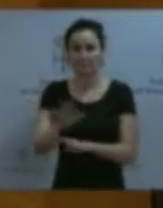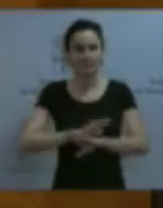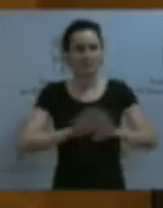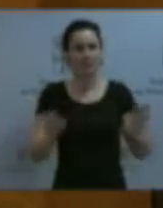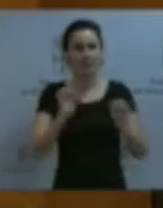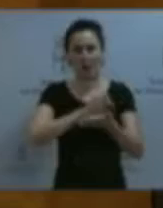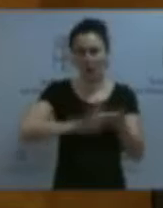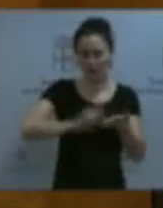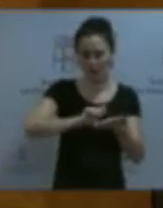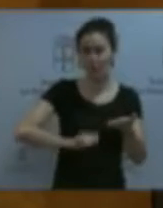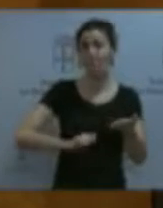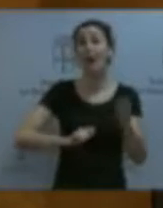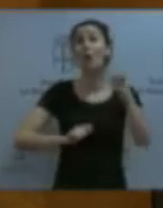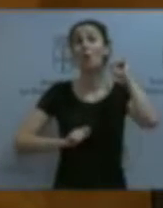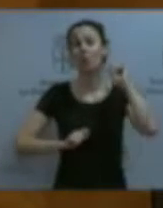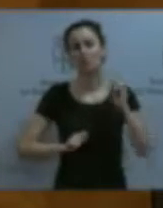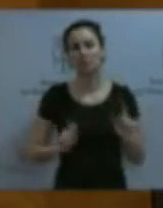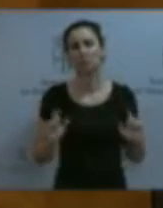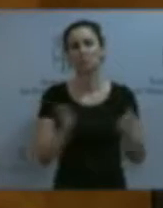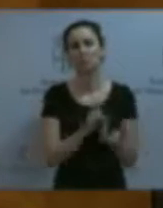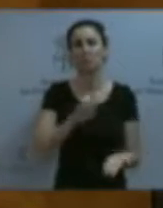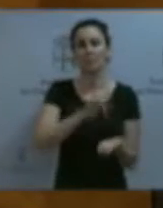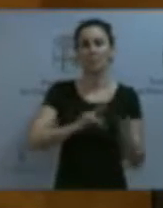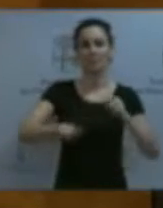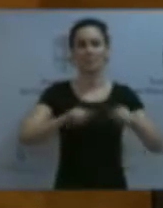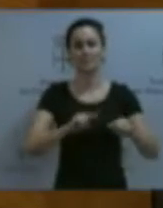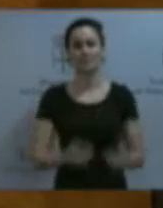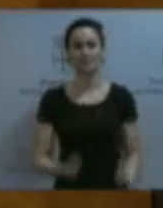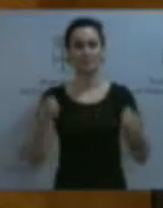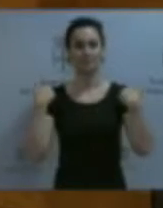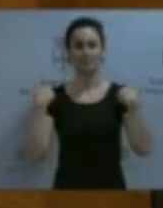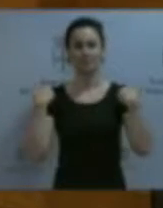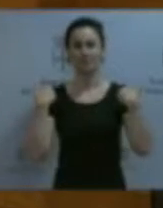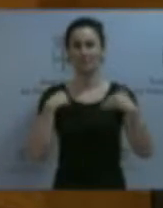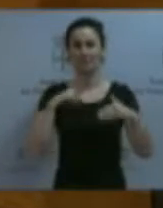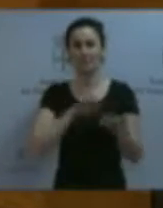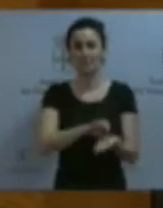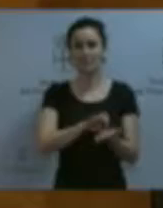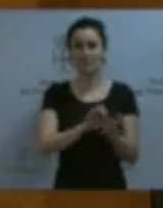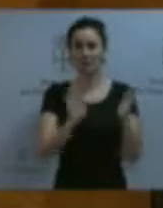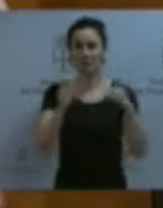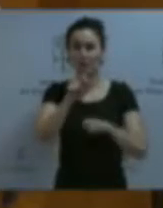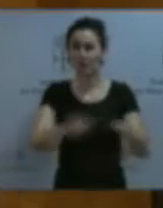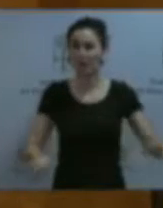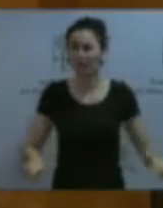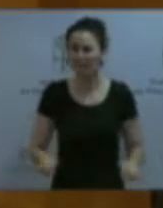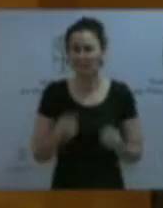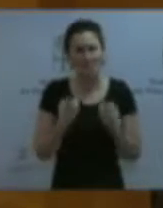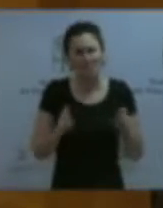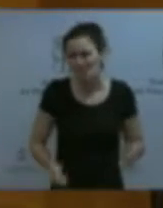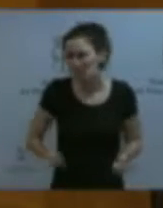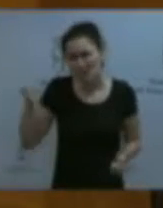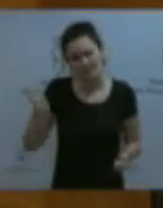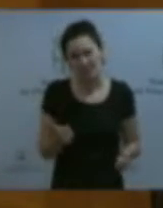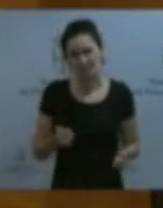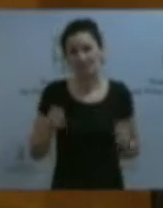informativa o reunirse con las gerencias o con las personas responsables de los servicios de atención a la ciudadanía. No requiere más que